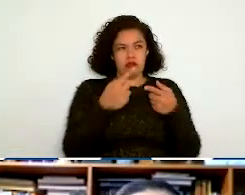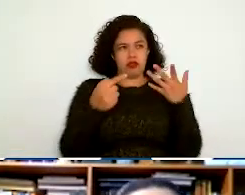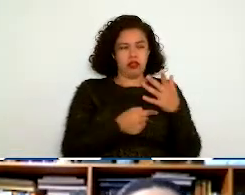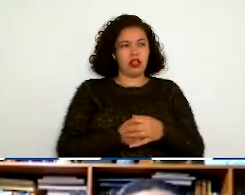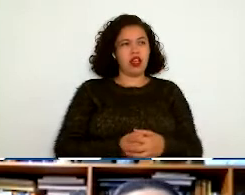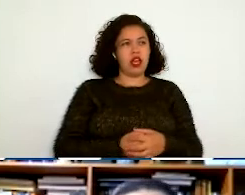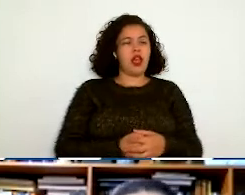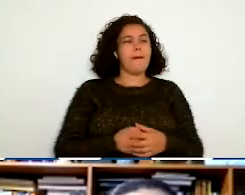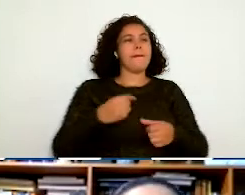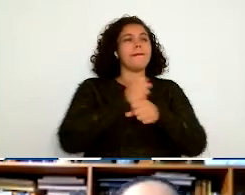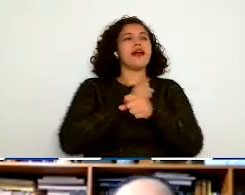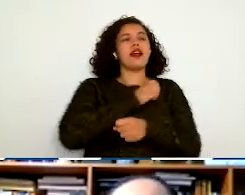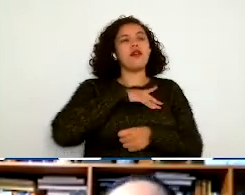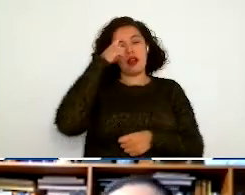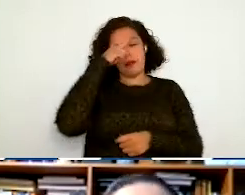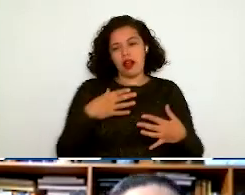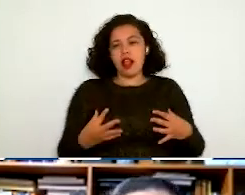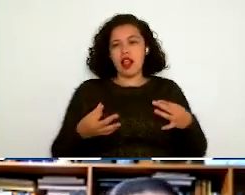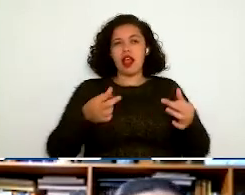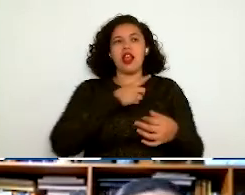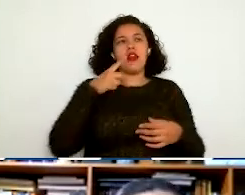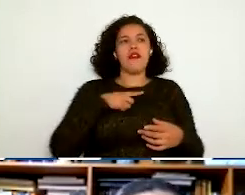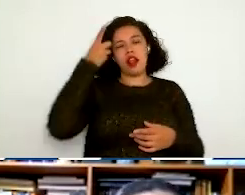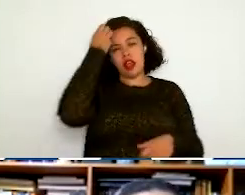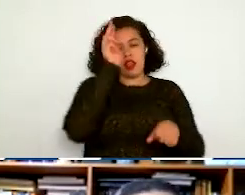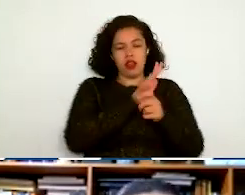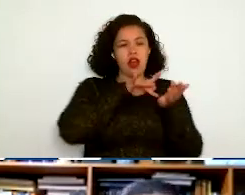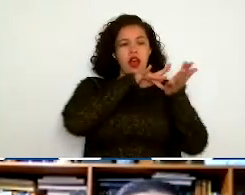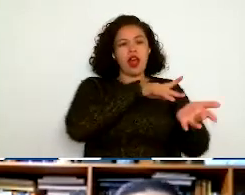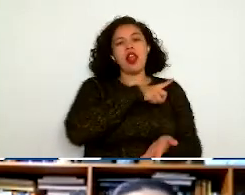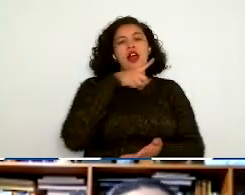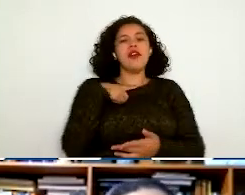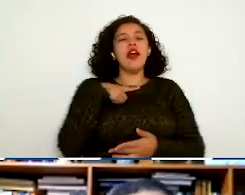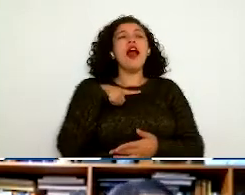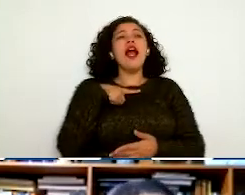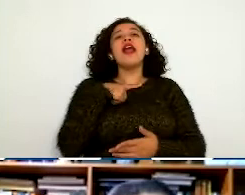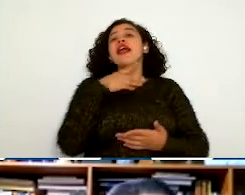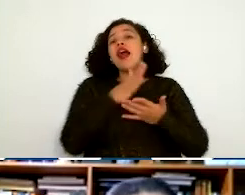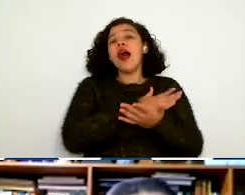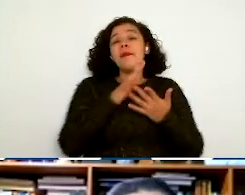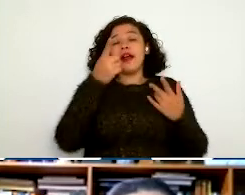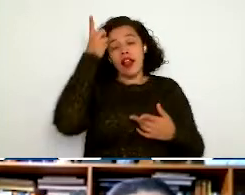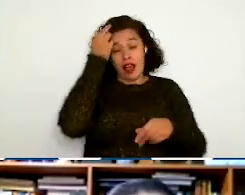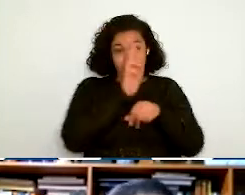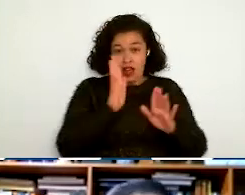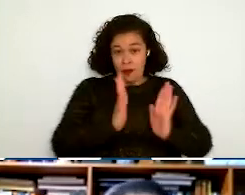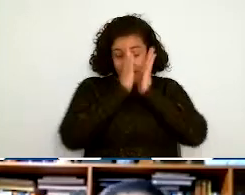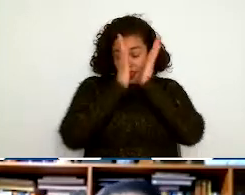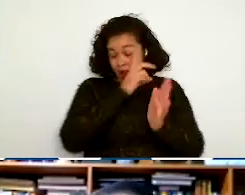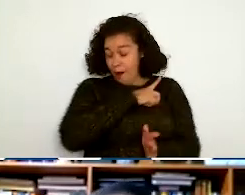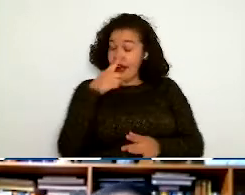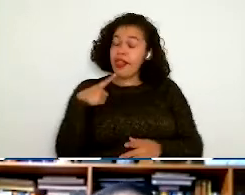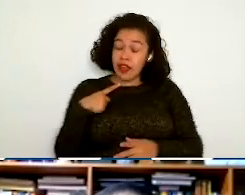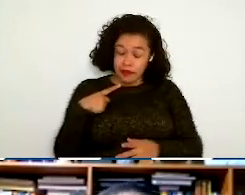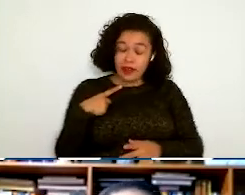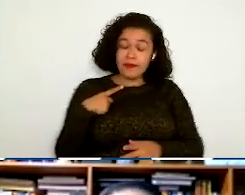buenas prácticas de calidad deben de estar apoyadas por la dirección y además esta debe ser participativa. Es decir, debe ir